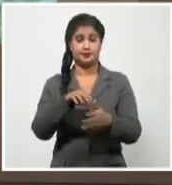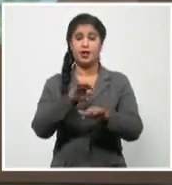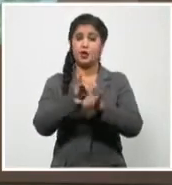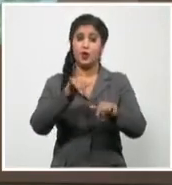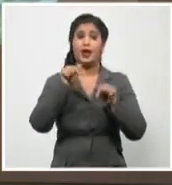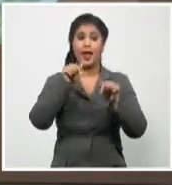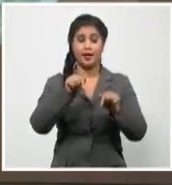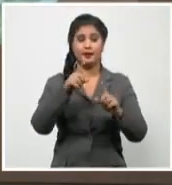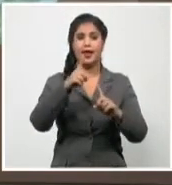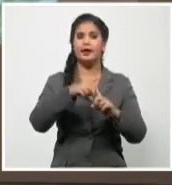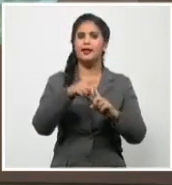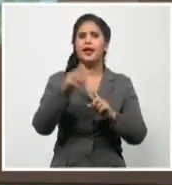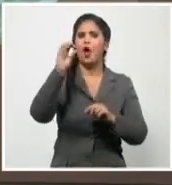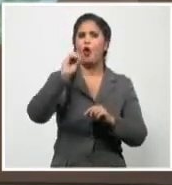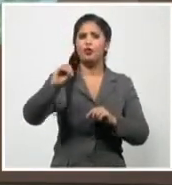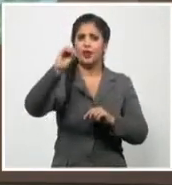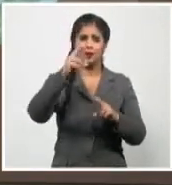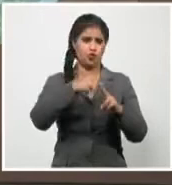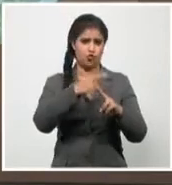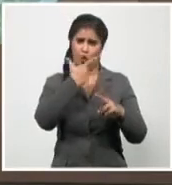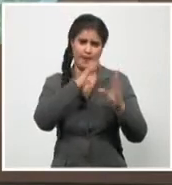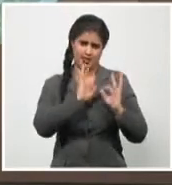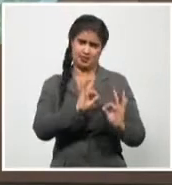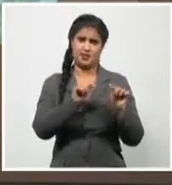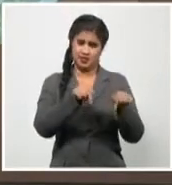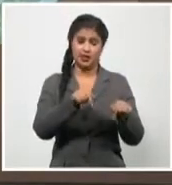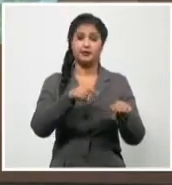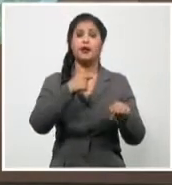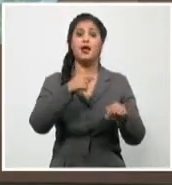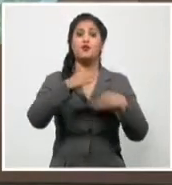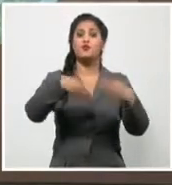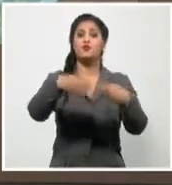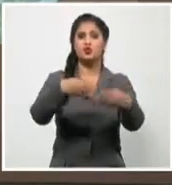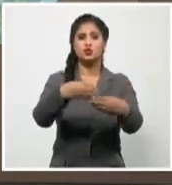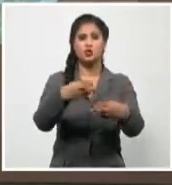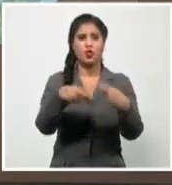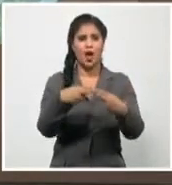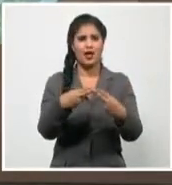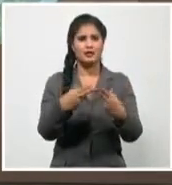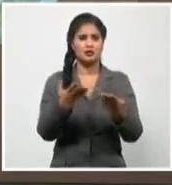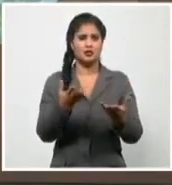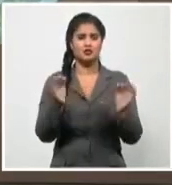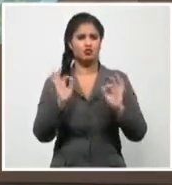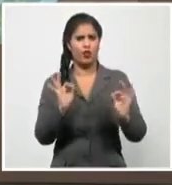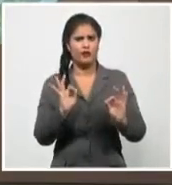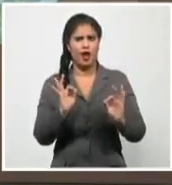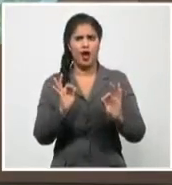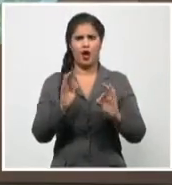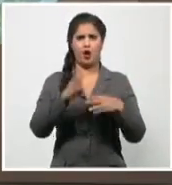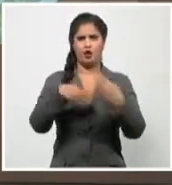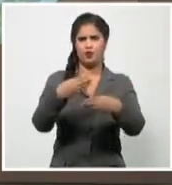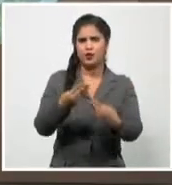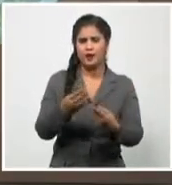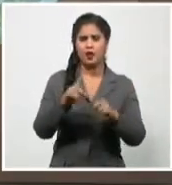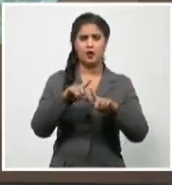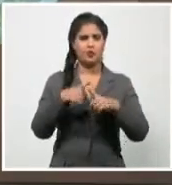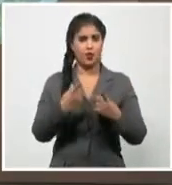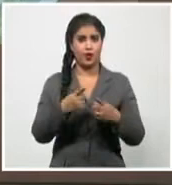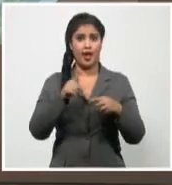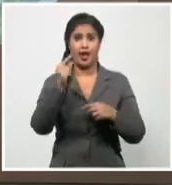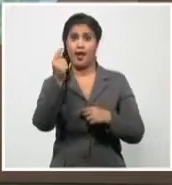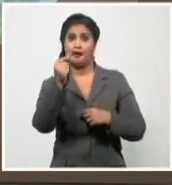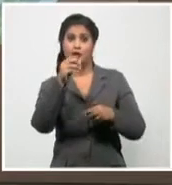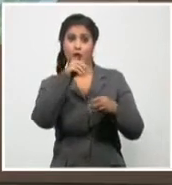ordenamiento cuyo el beneficio más tangible para los cubanos estaría en que los ingresos fueran